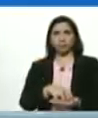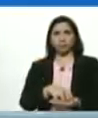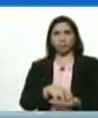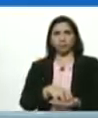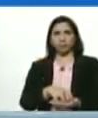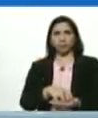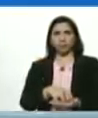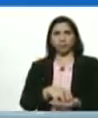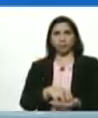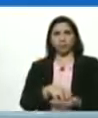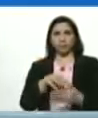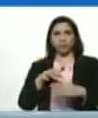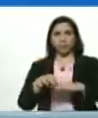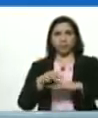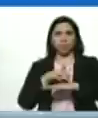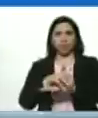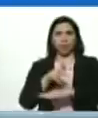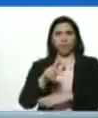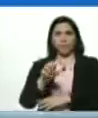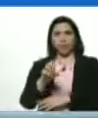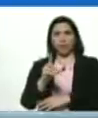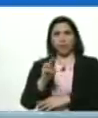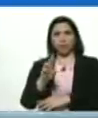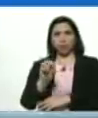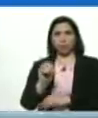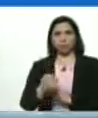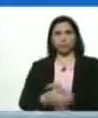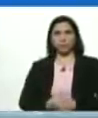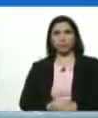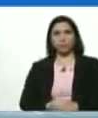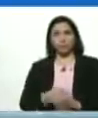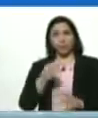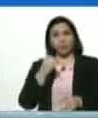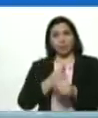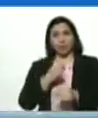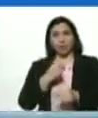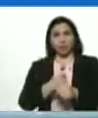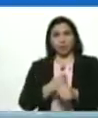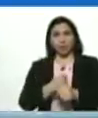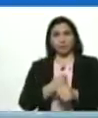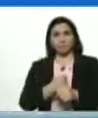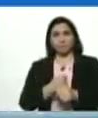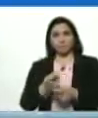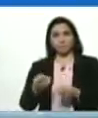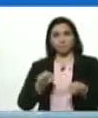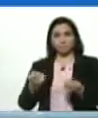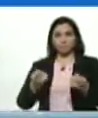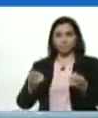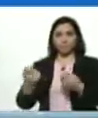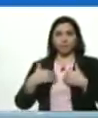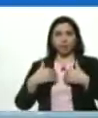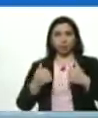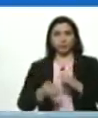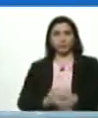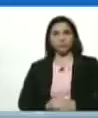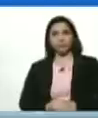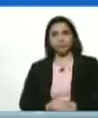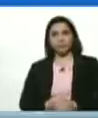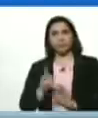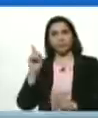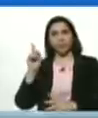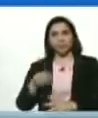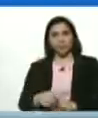en el municipio pedro camejo trabajadora obrera del servicio de salud también